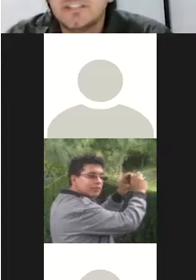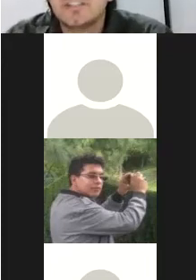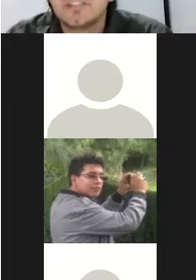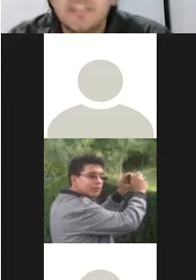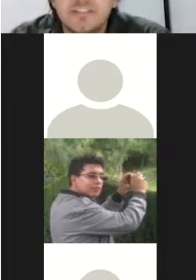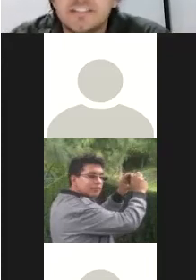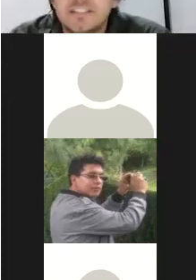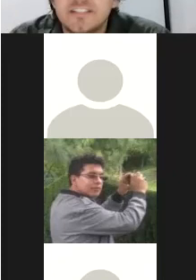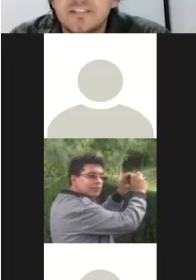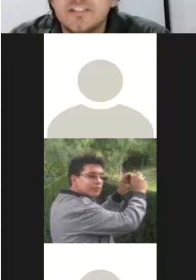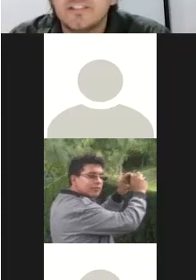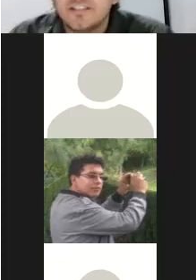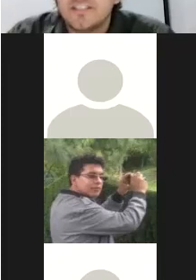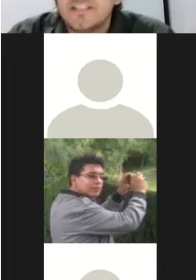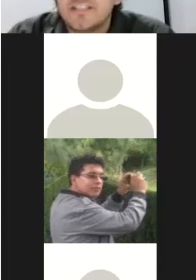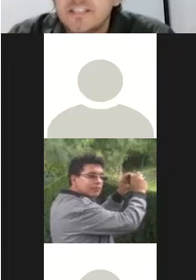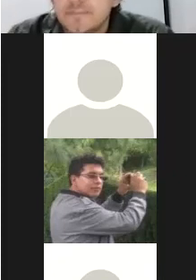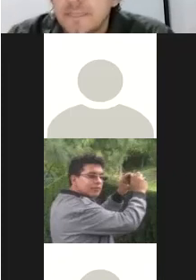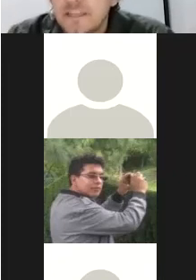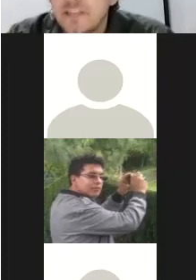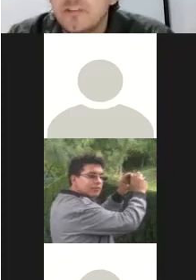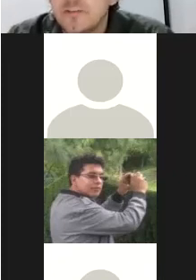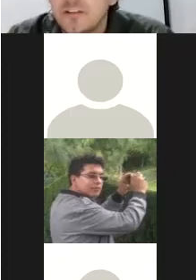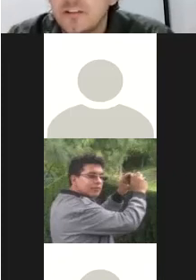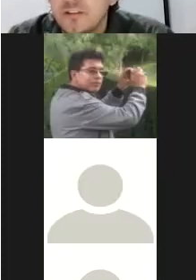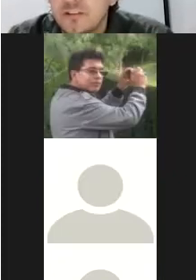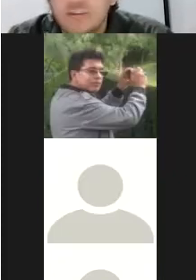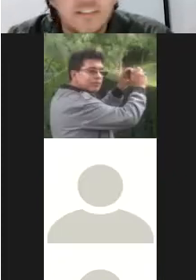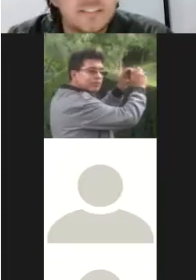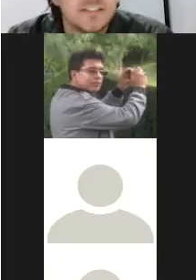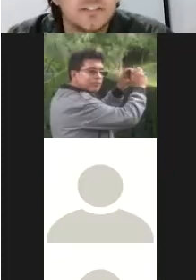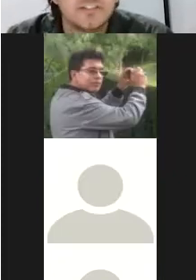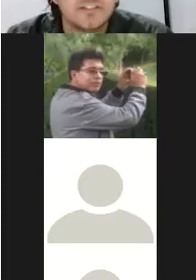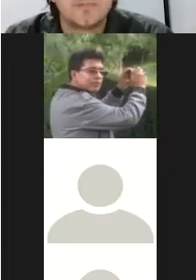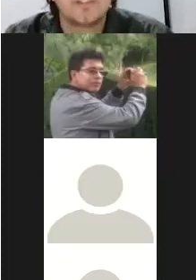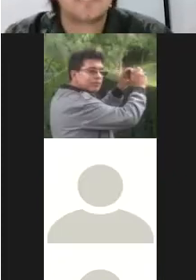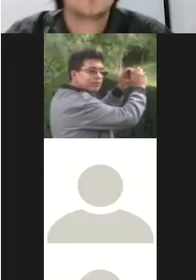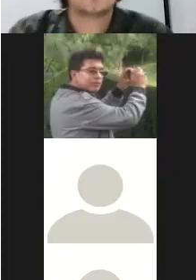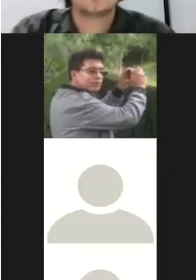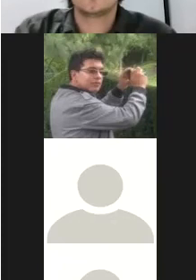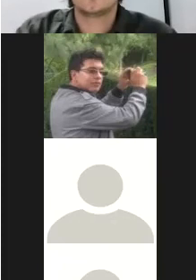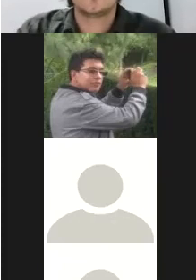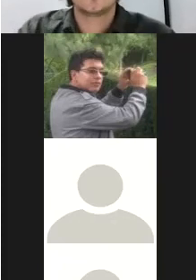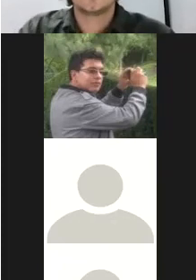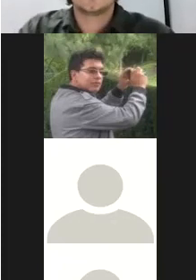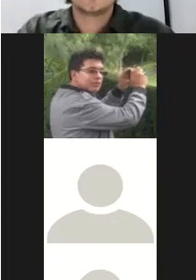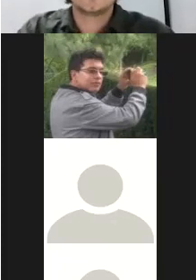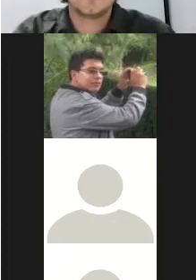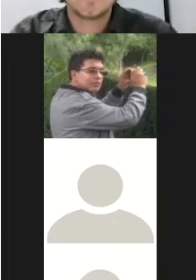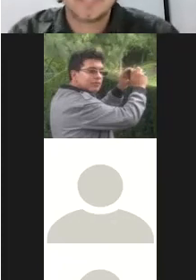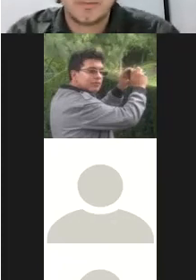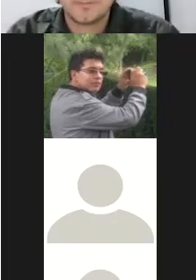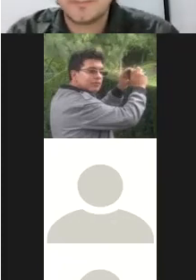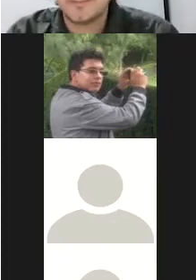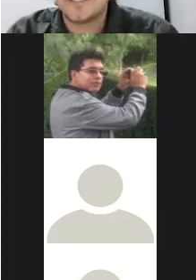haciendo qué no está haciendo y de qué forma lo está haciendo entonces bueno este es un punto muy importante que en realidad debería